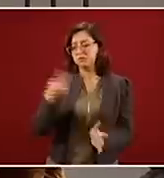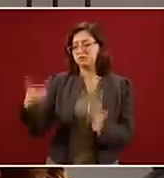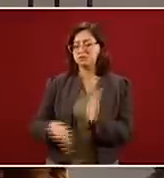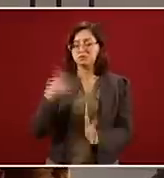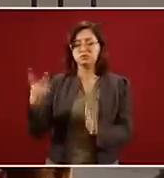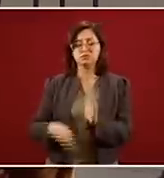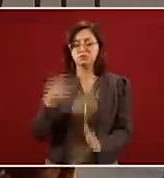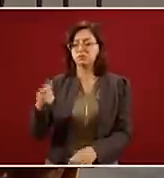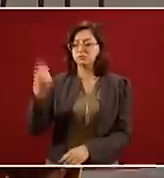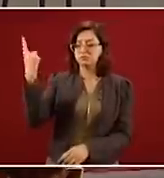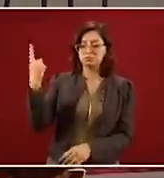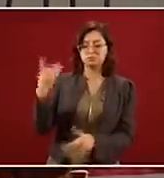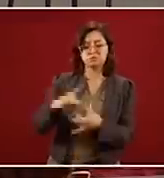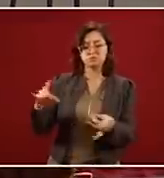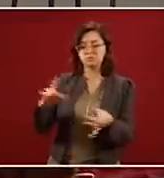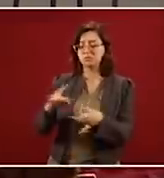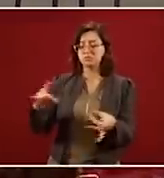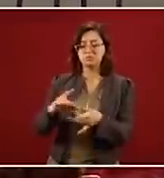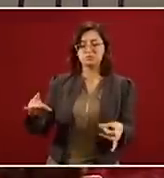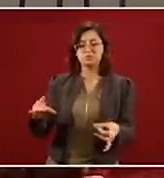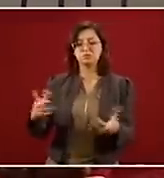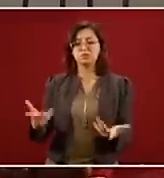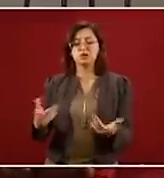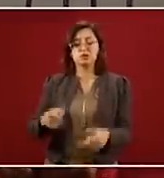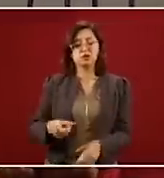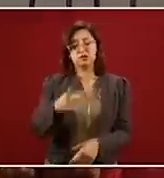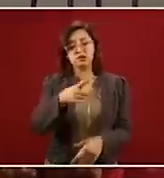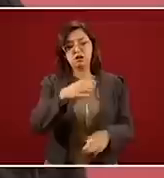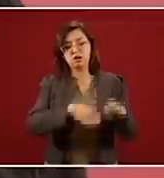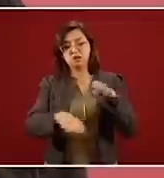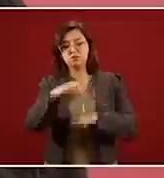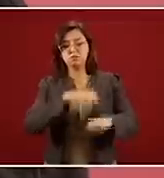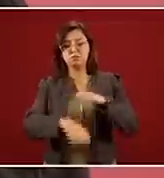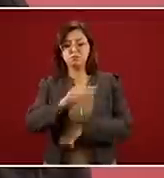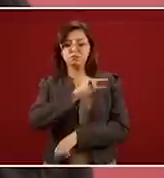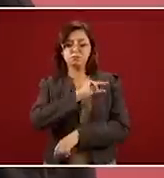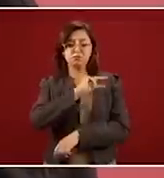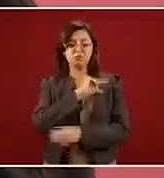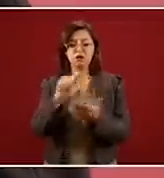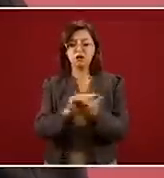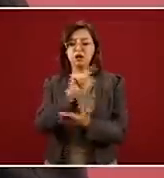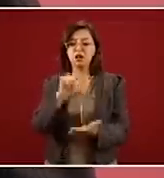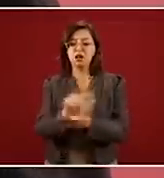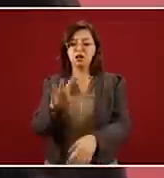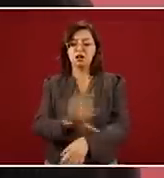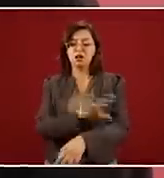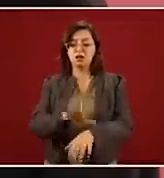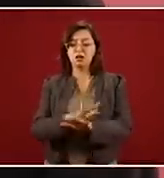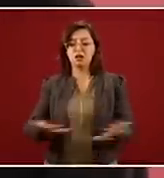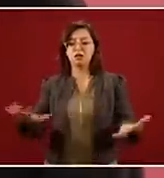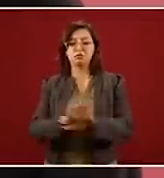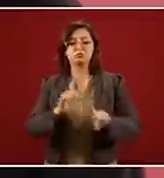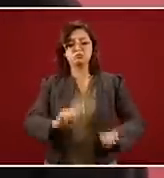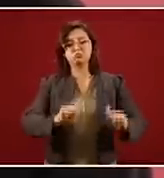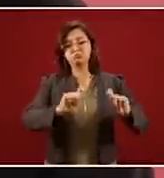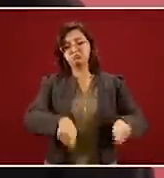Los privados, en lo que responde, en lo que respecta a la reforma energética, tienen 110